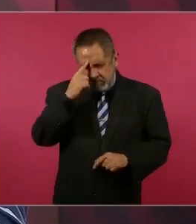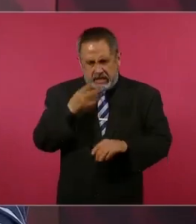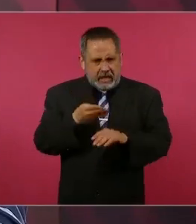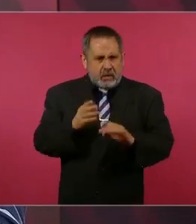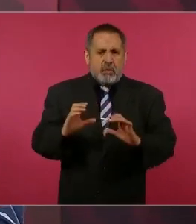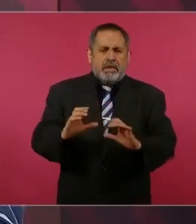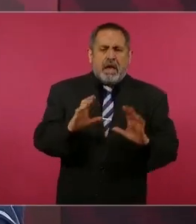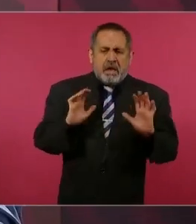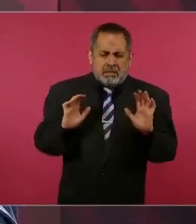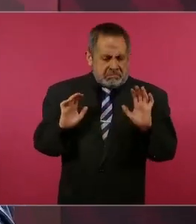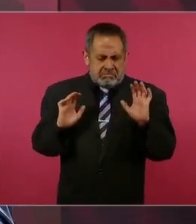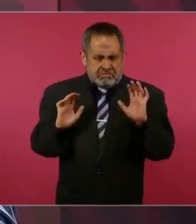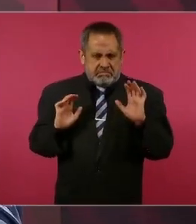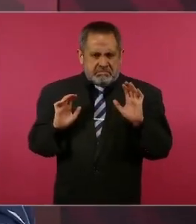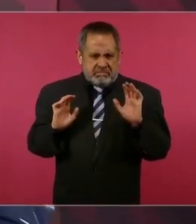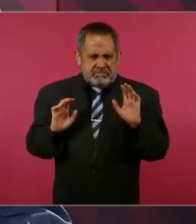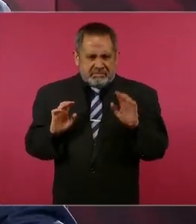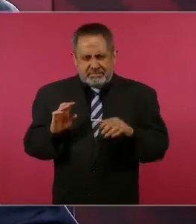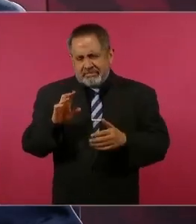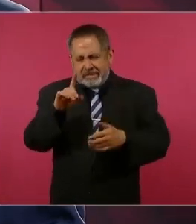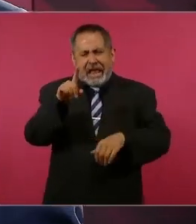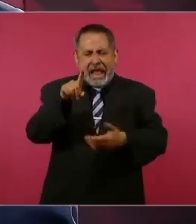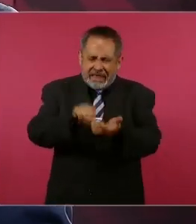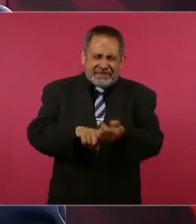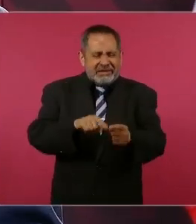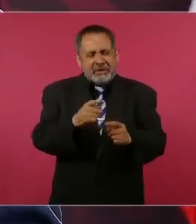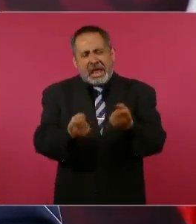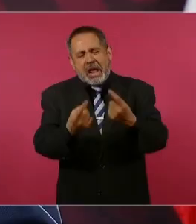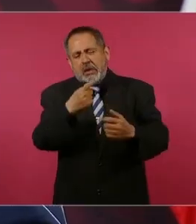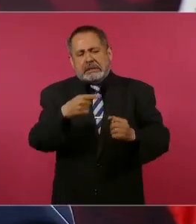preventivas, porque hay